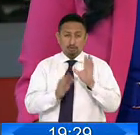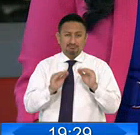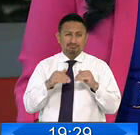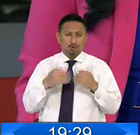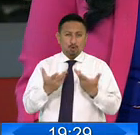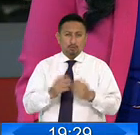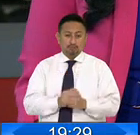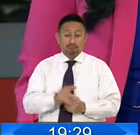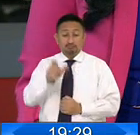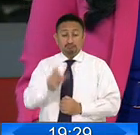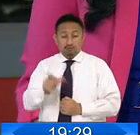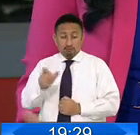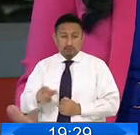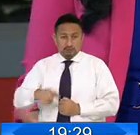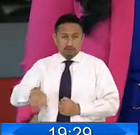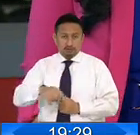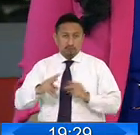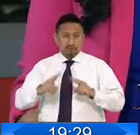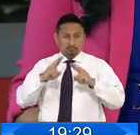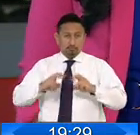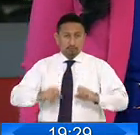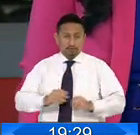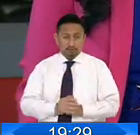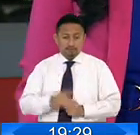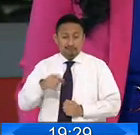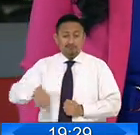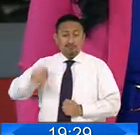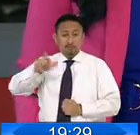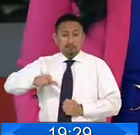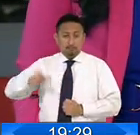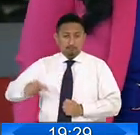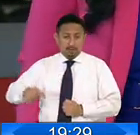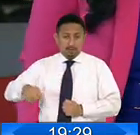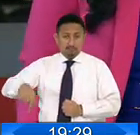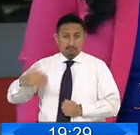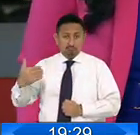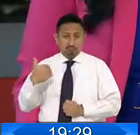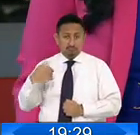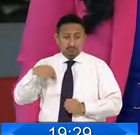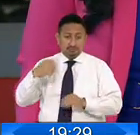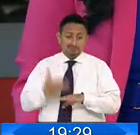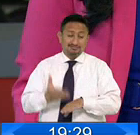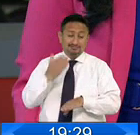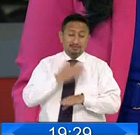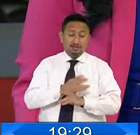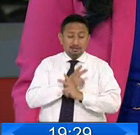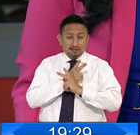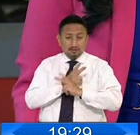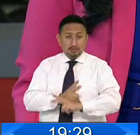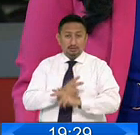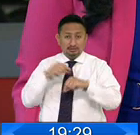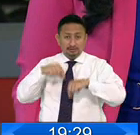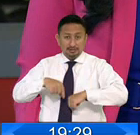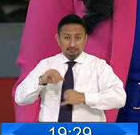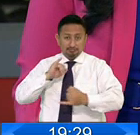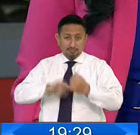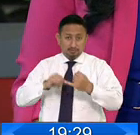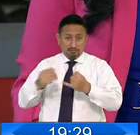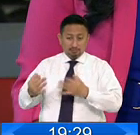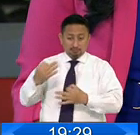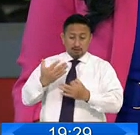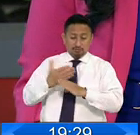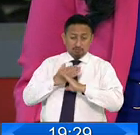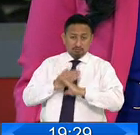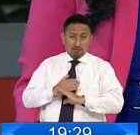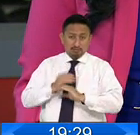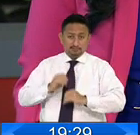la población, según las primeras investigaciones, varias personas tendrían preinmunidad contra las cepas de coronavirus que